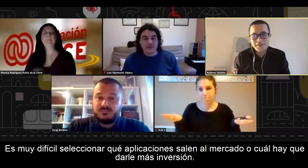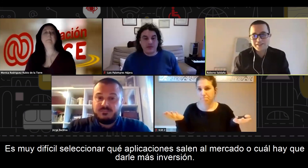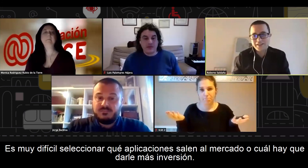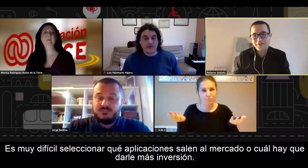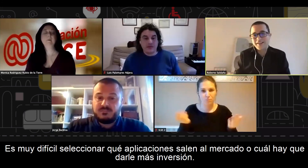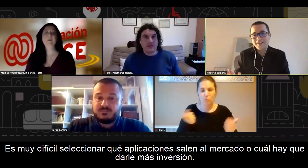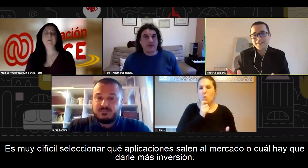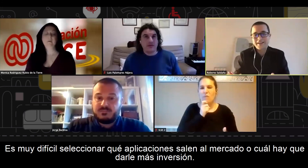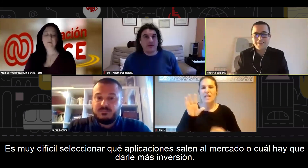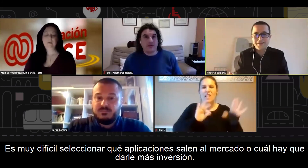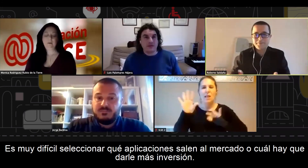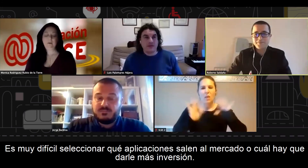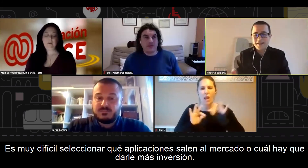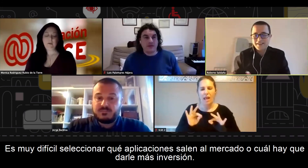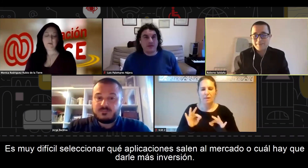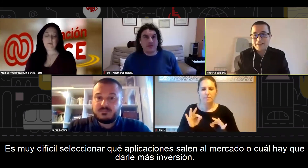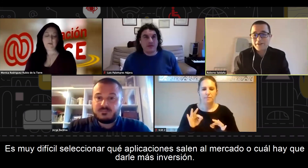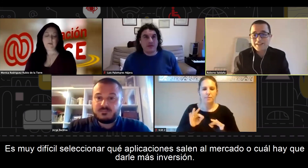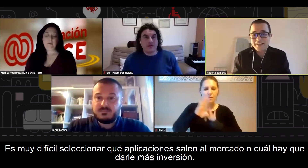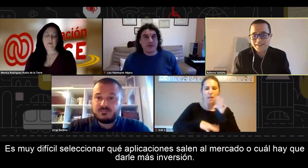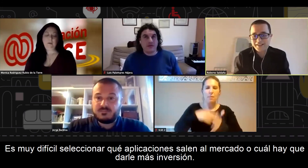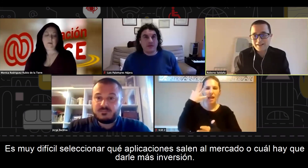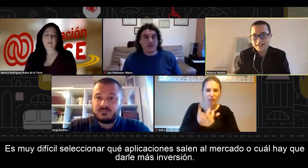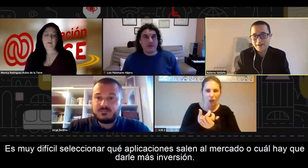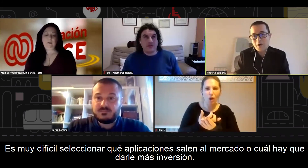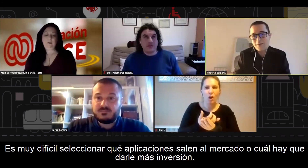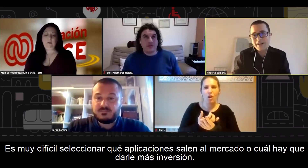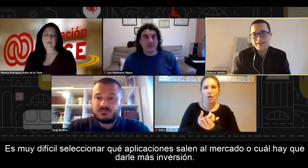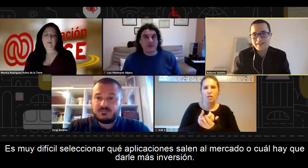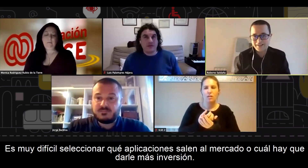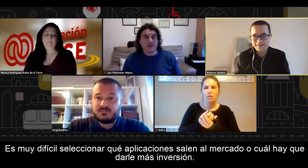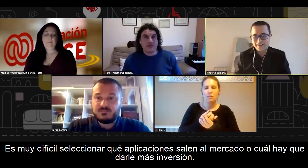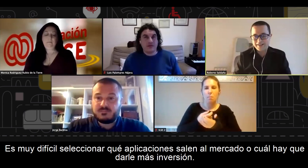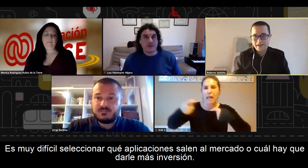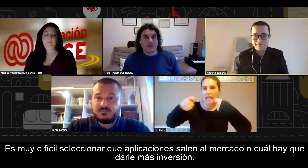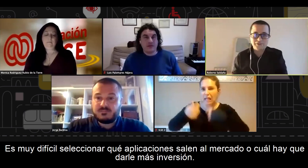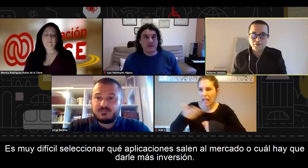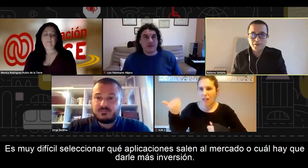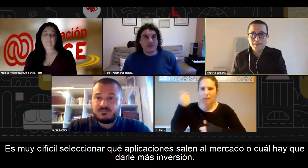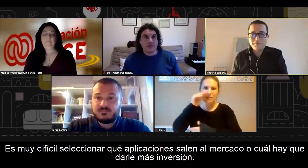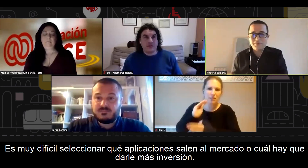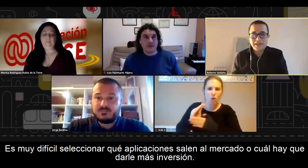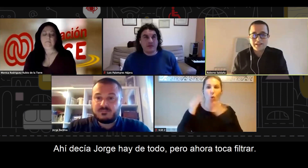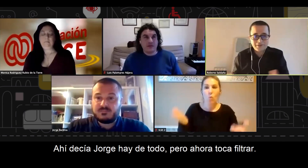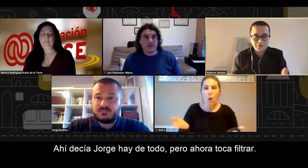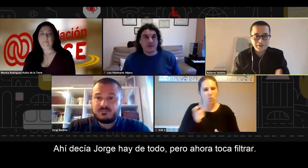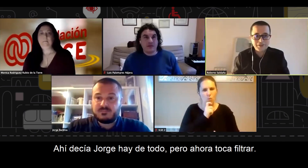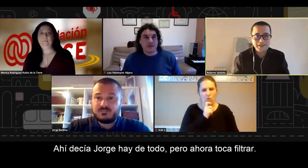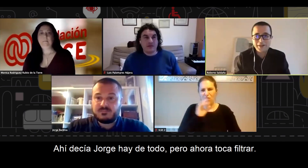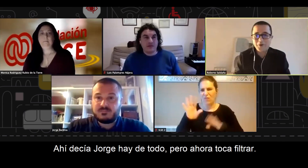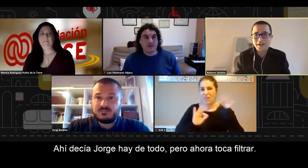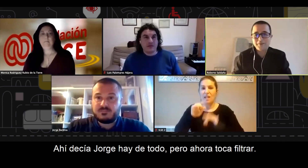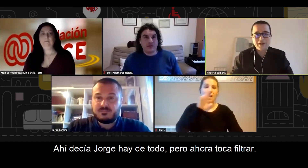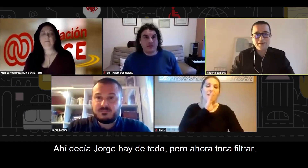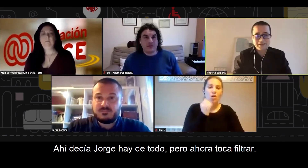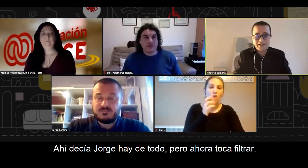seleccionar qué aplicaciones salen al mercado a cuál hay que darle más inversión. Y ahí es donde decía también Jorge,